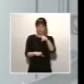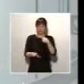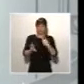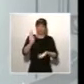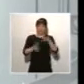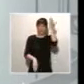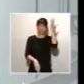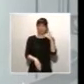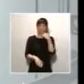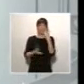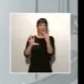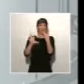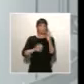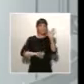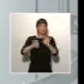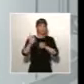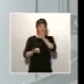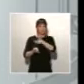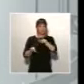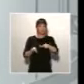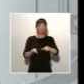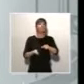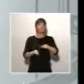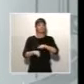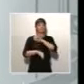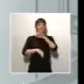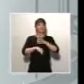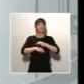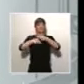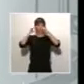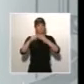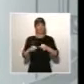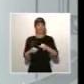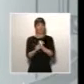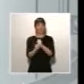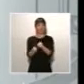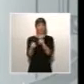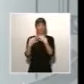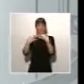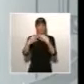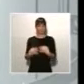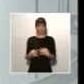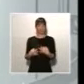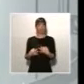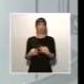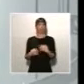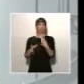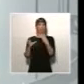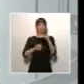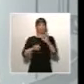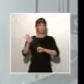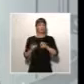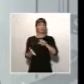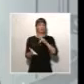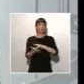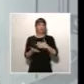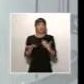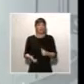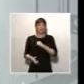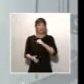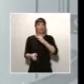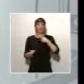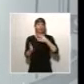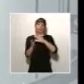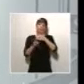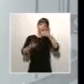80% de los casos confirmados por laboratorio estando o habiendo estado hospitalizados. Tenemos también